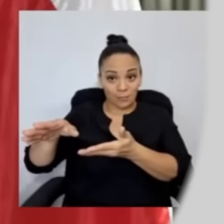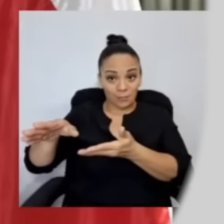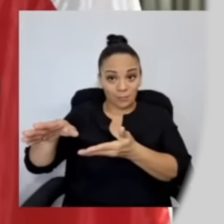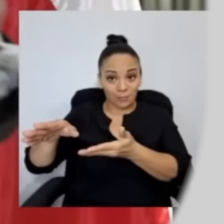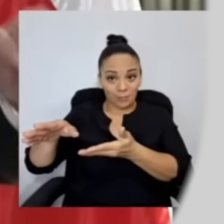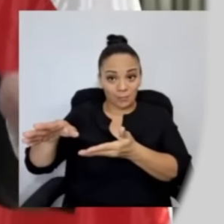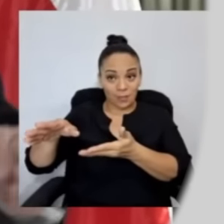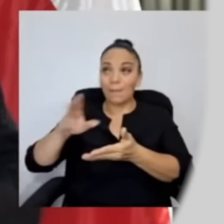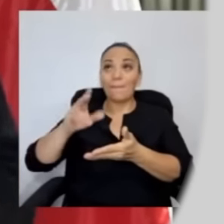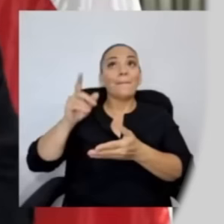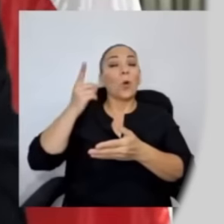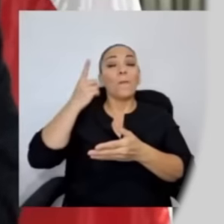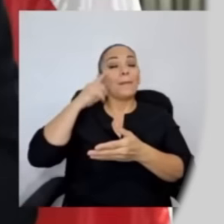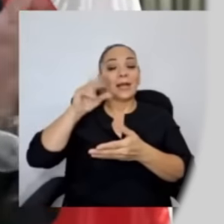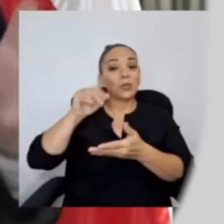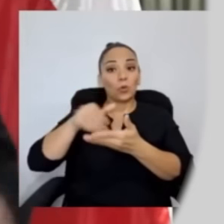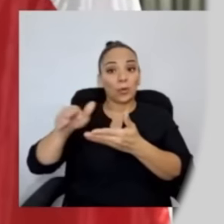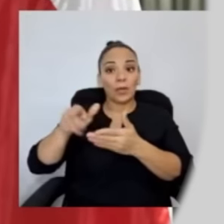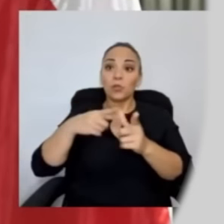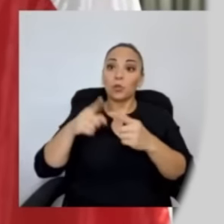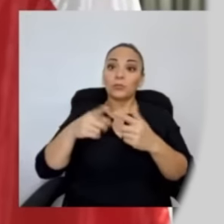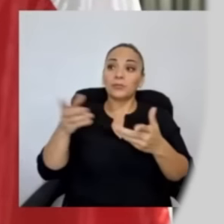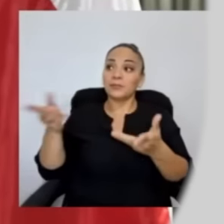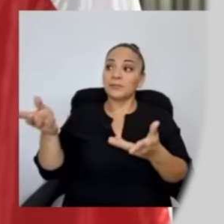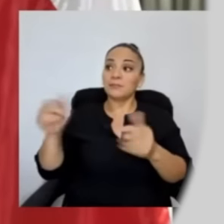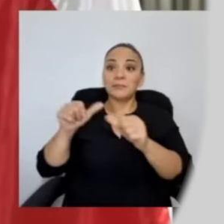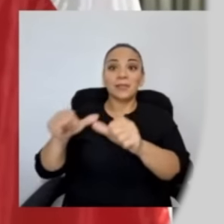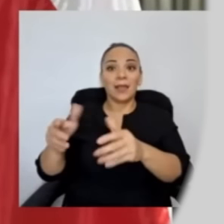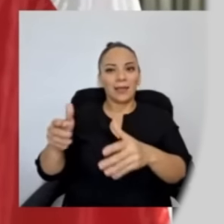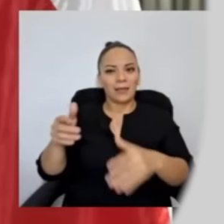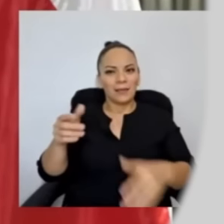cómo amarraron la tiranía.